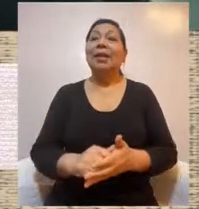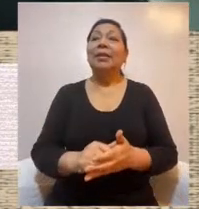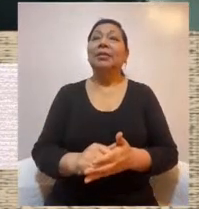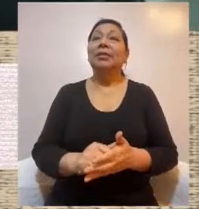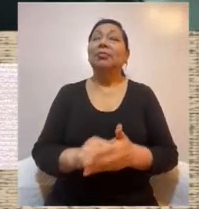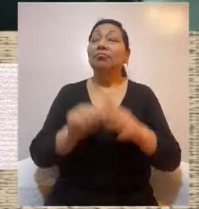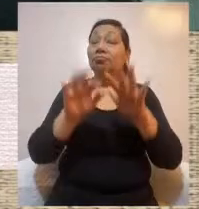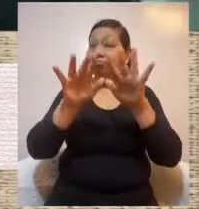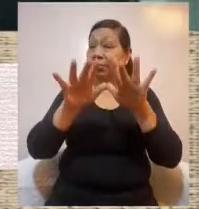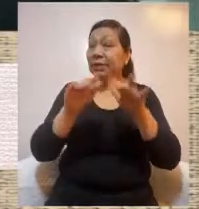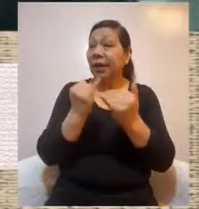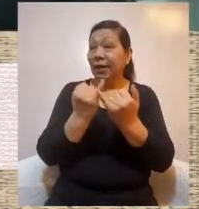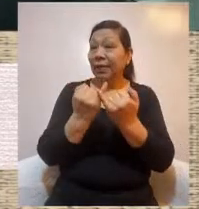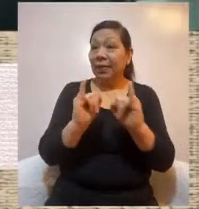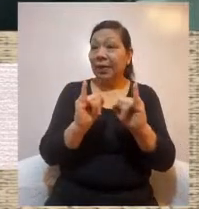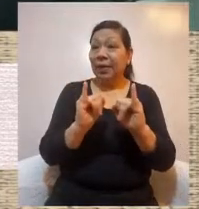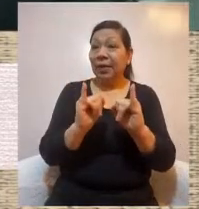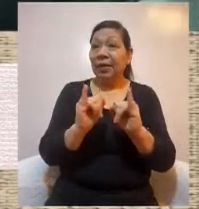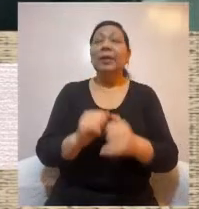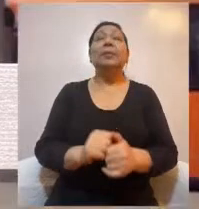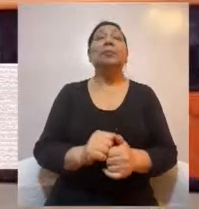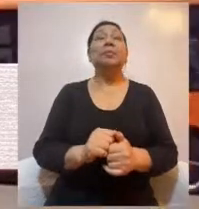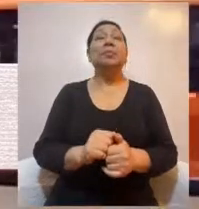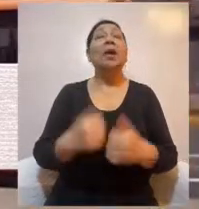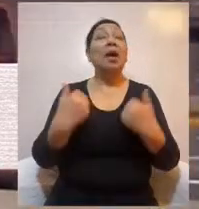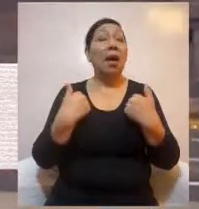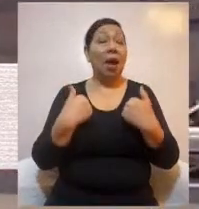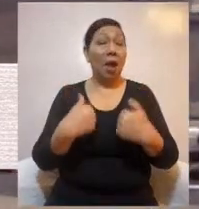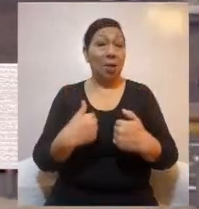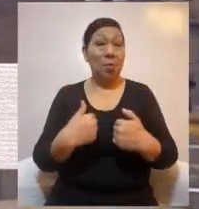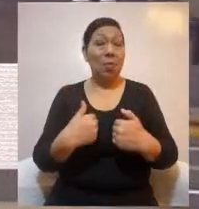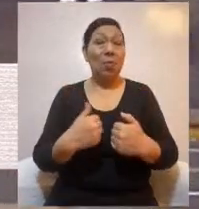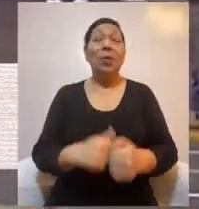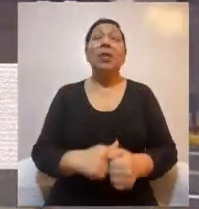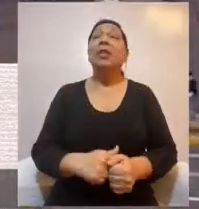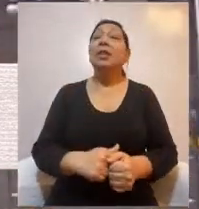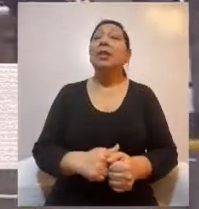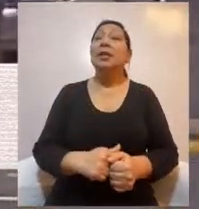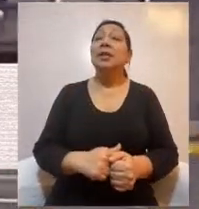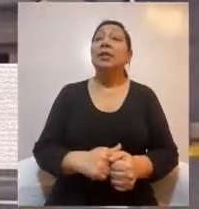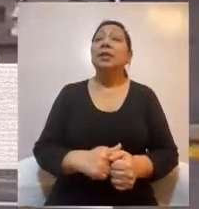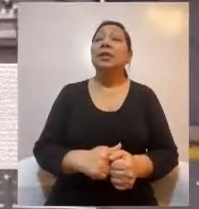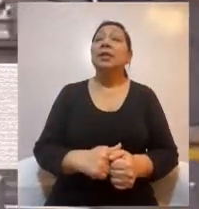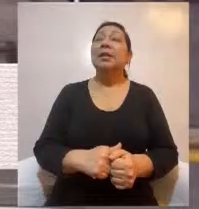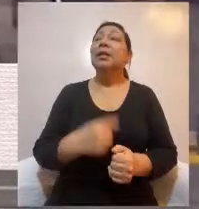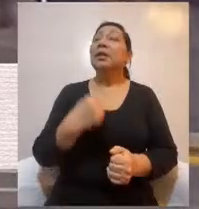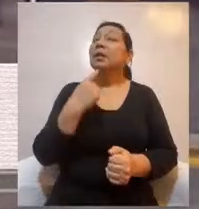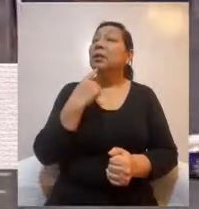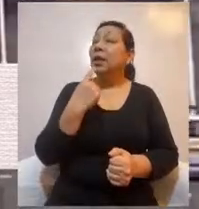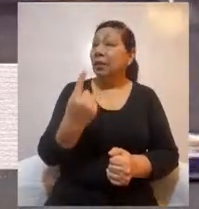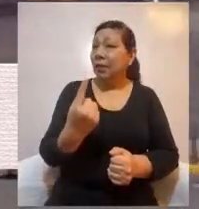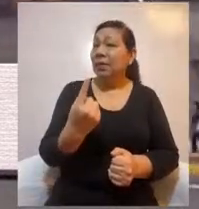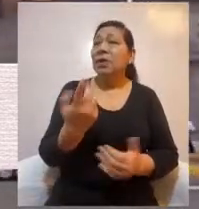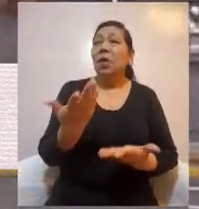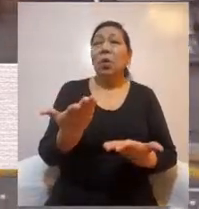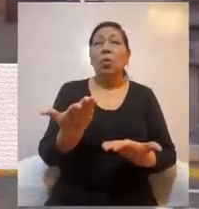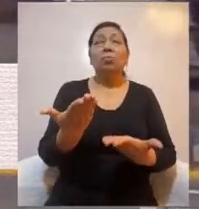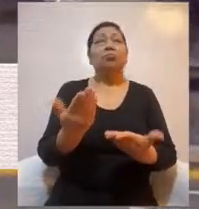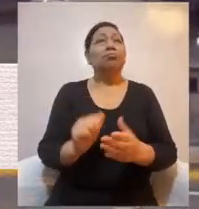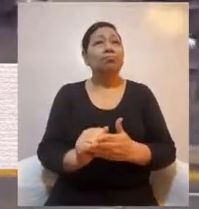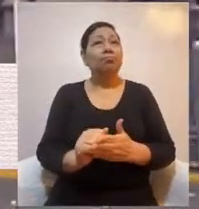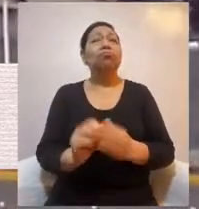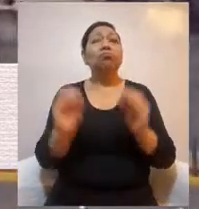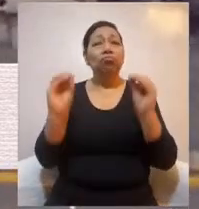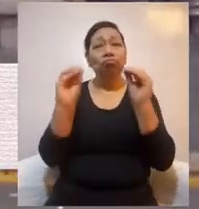relatora especial sobre independencia de los magistrados y abogados, señora Gabriela Naúl, sostuvo de